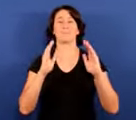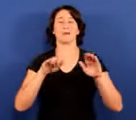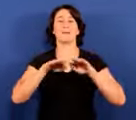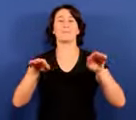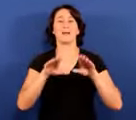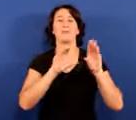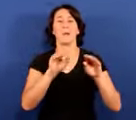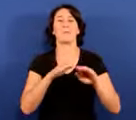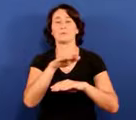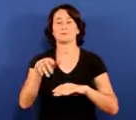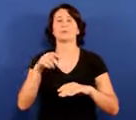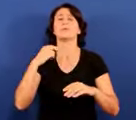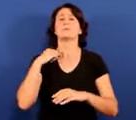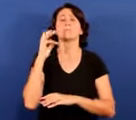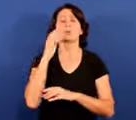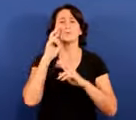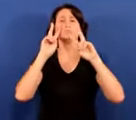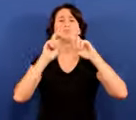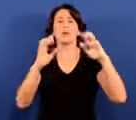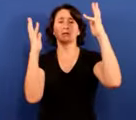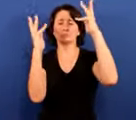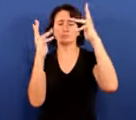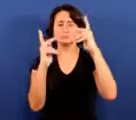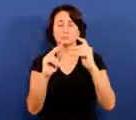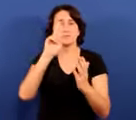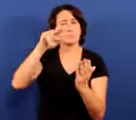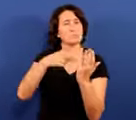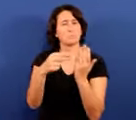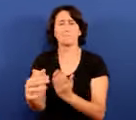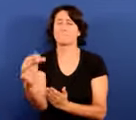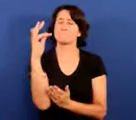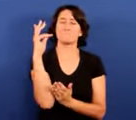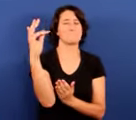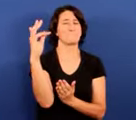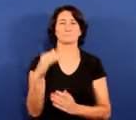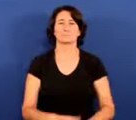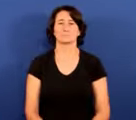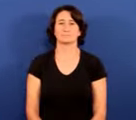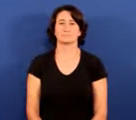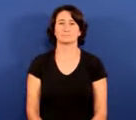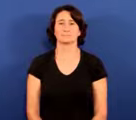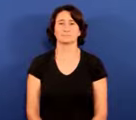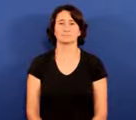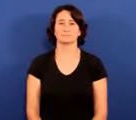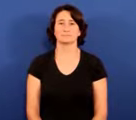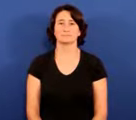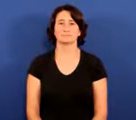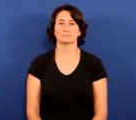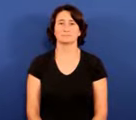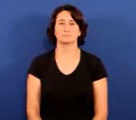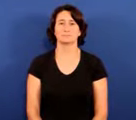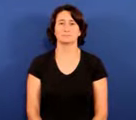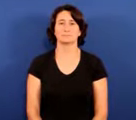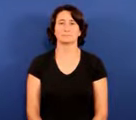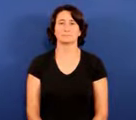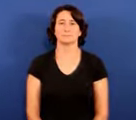las personas usuarias que mantienen elevados niveles de satisfacción. La temporada de playas 2012 se ha desarrollado entre el 1